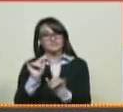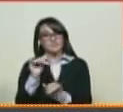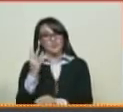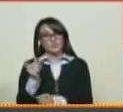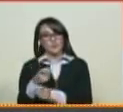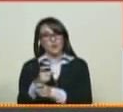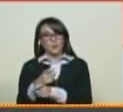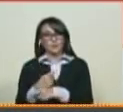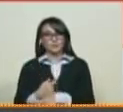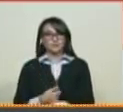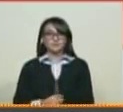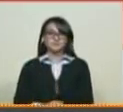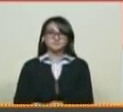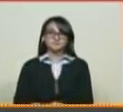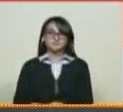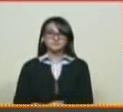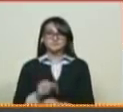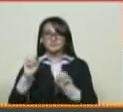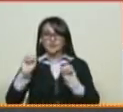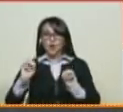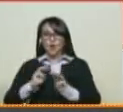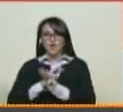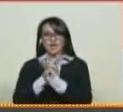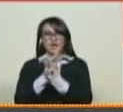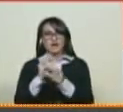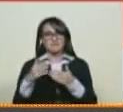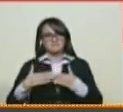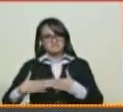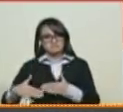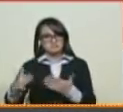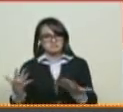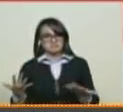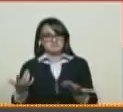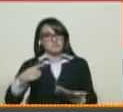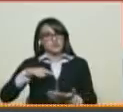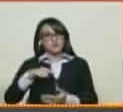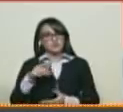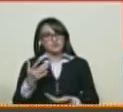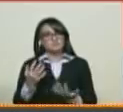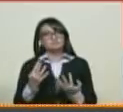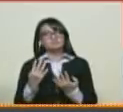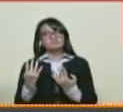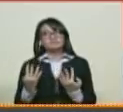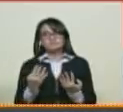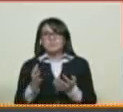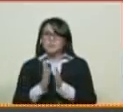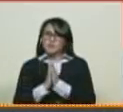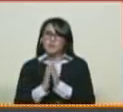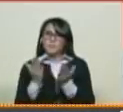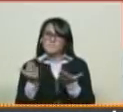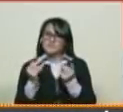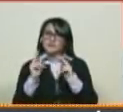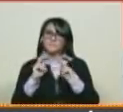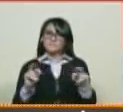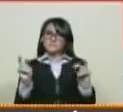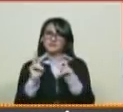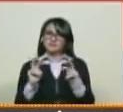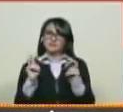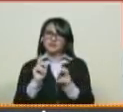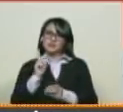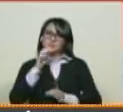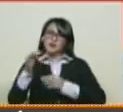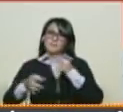Así que, más allá de la huida hacia adelante, lo único que nosotros queremos es que se investigue y que se